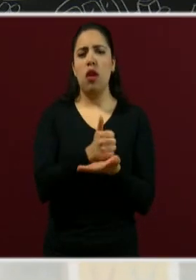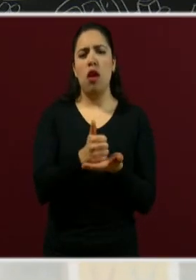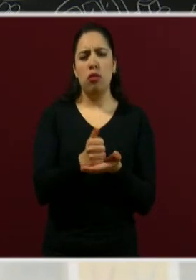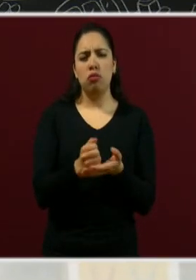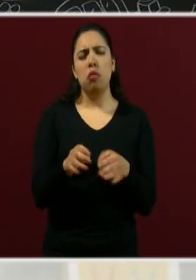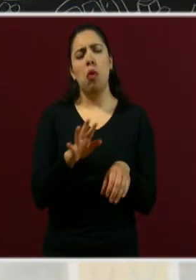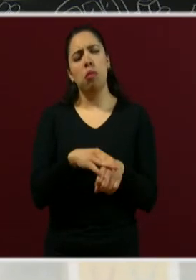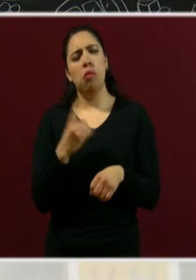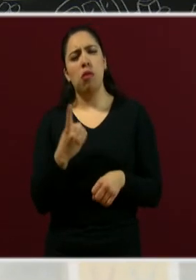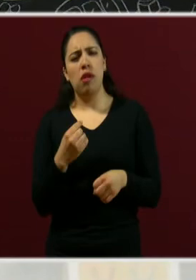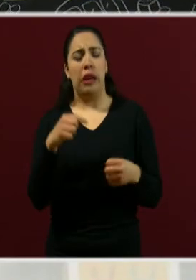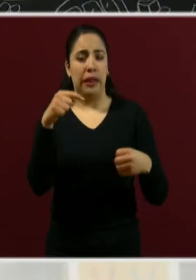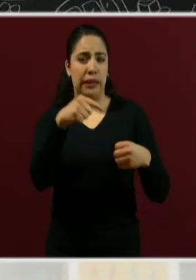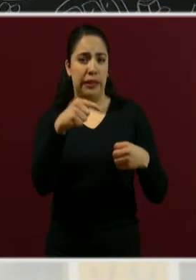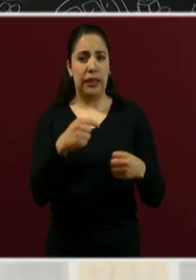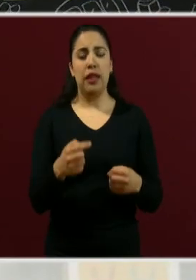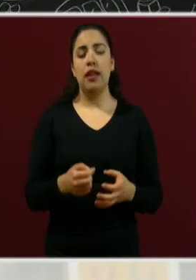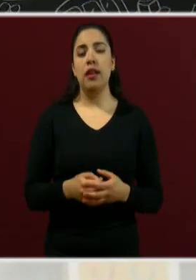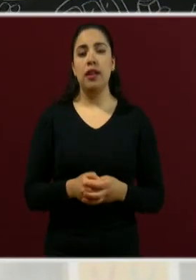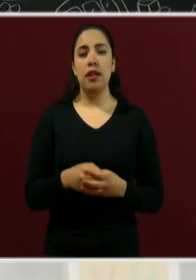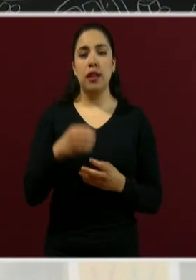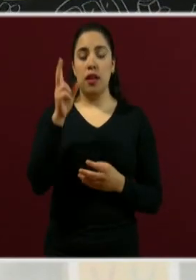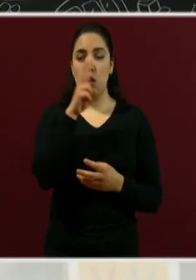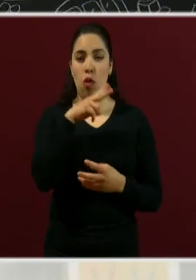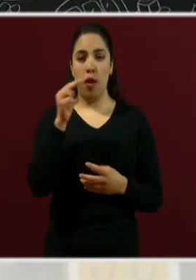lo conforma.